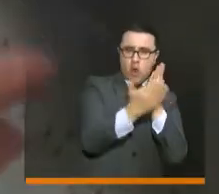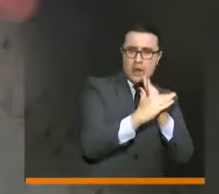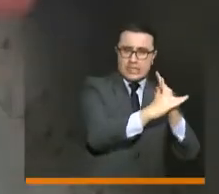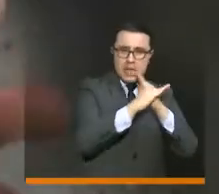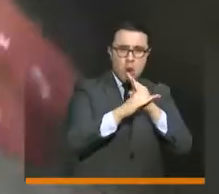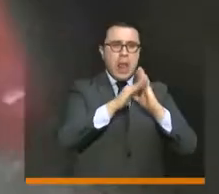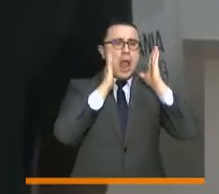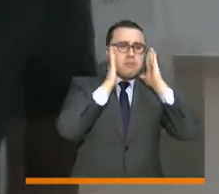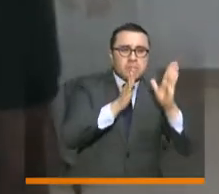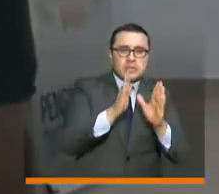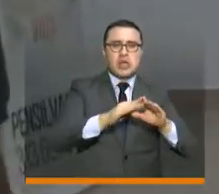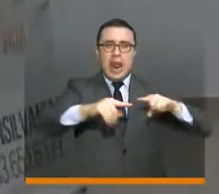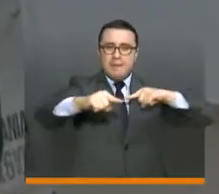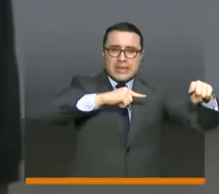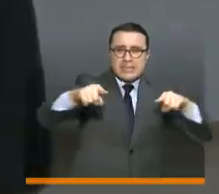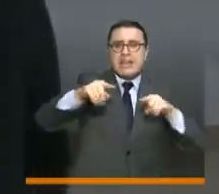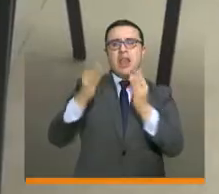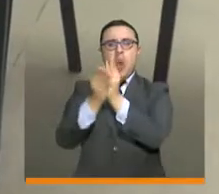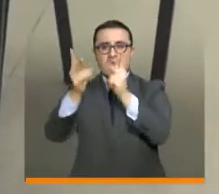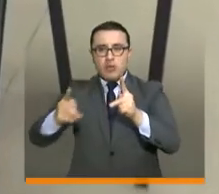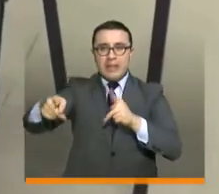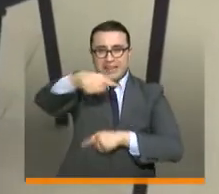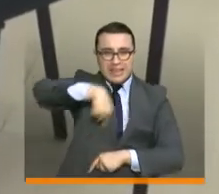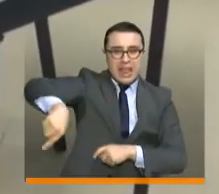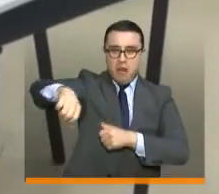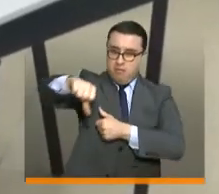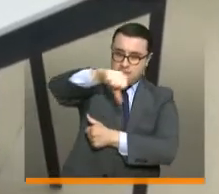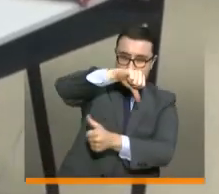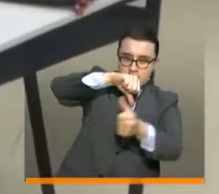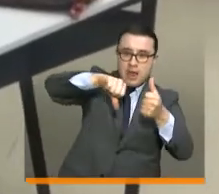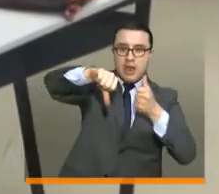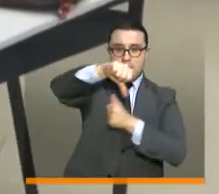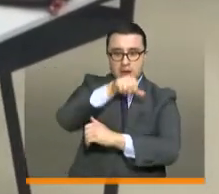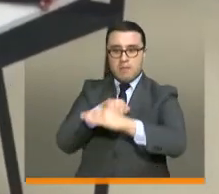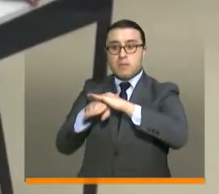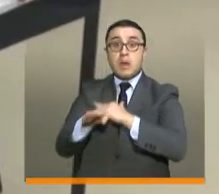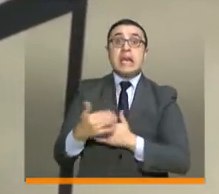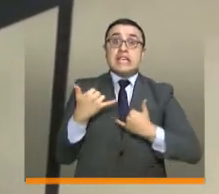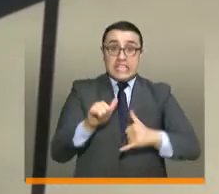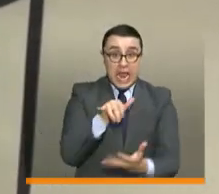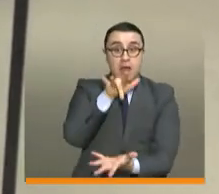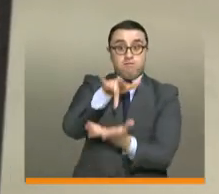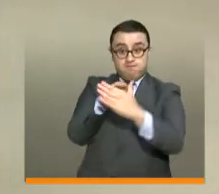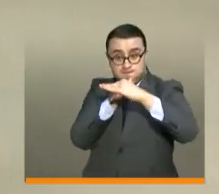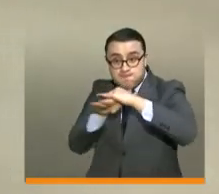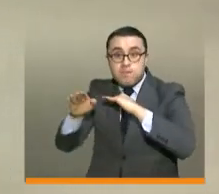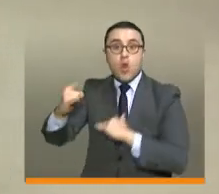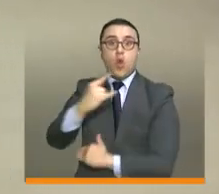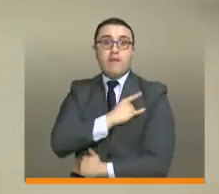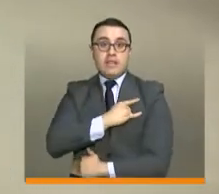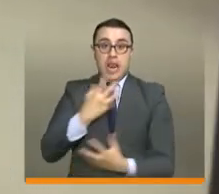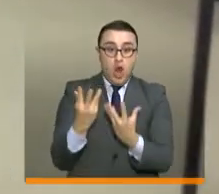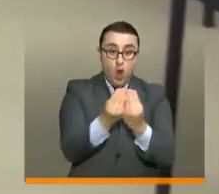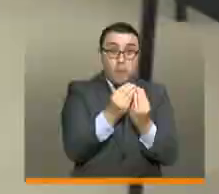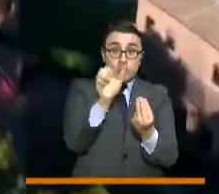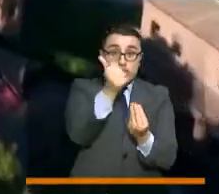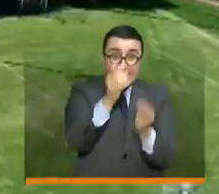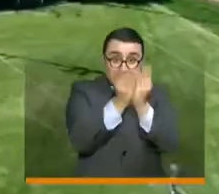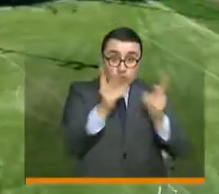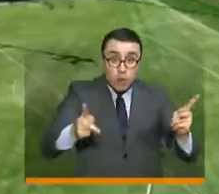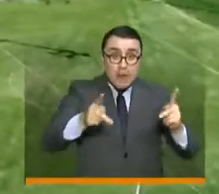como para estudiantes en alternancia, ya que vamos a iniciar nuevamente clases presenciales con los grupos que son menores de 10